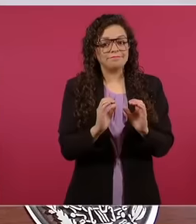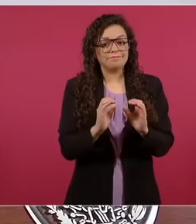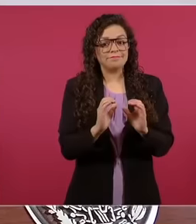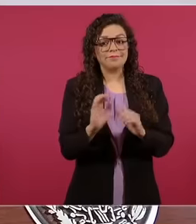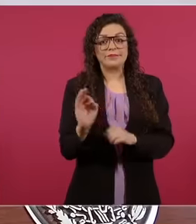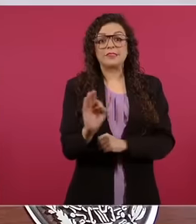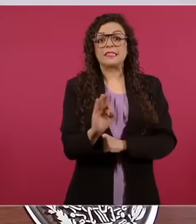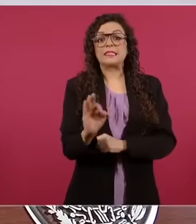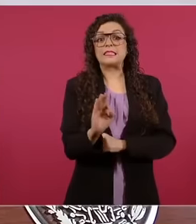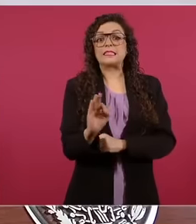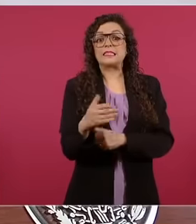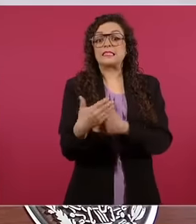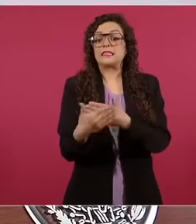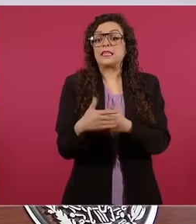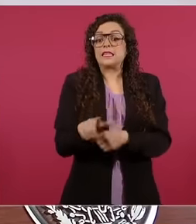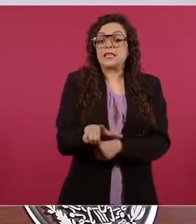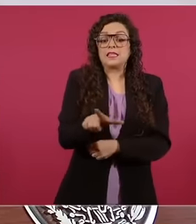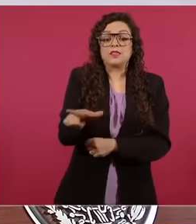los